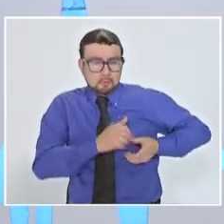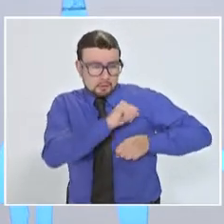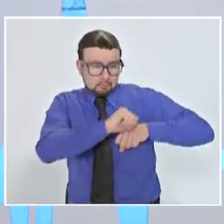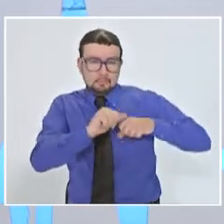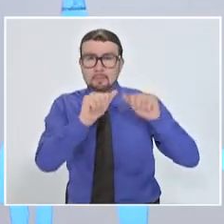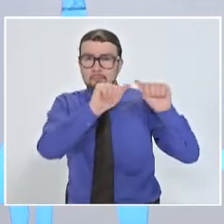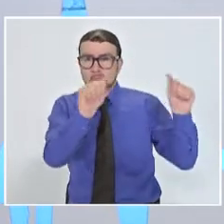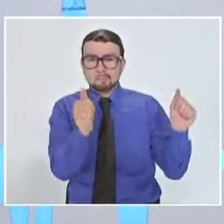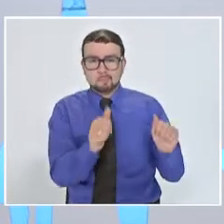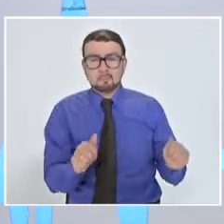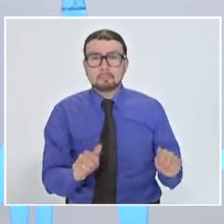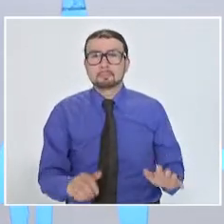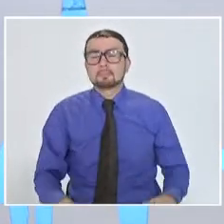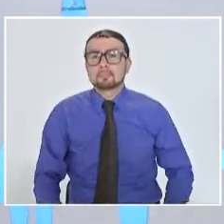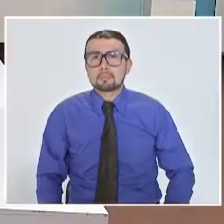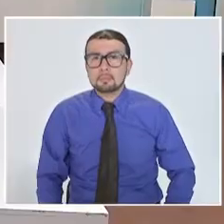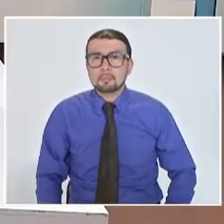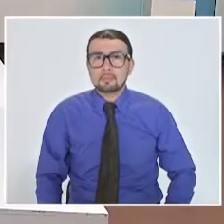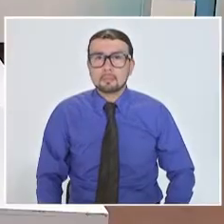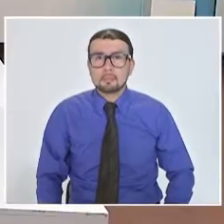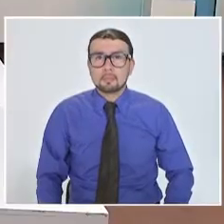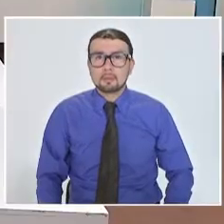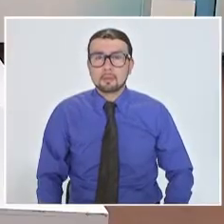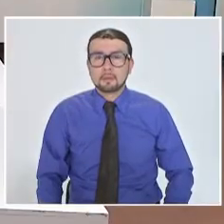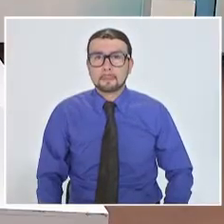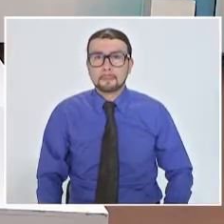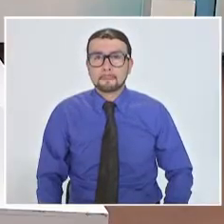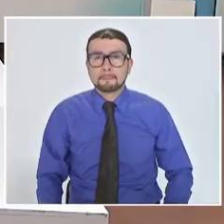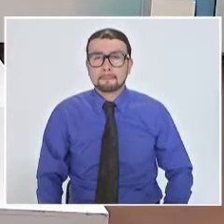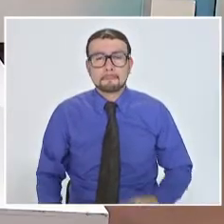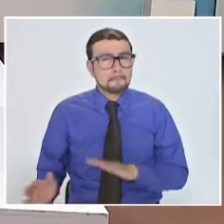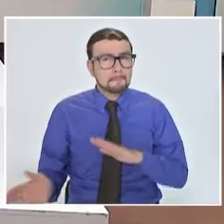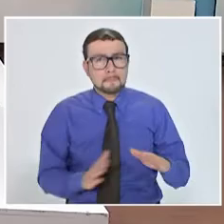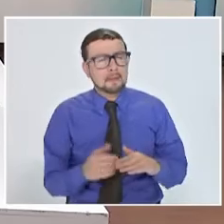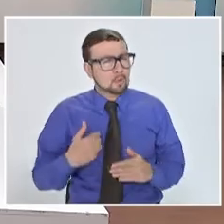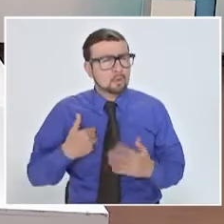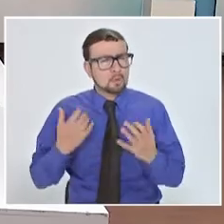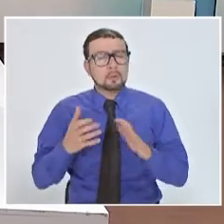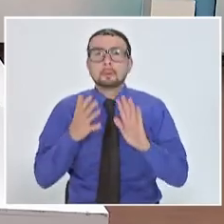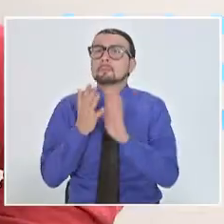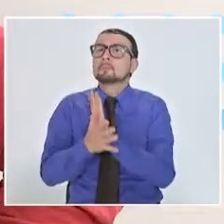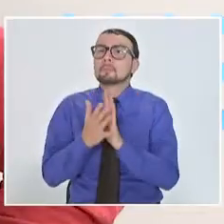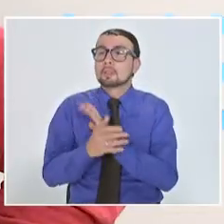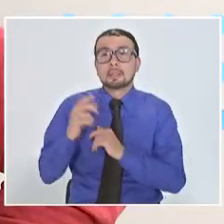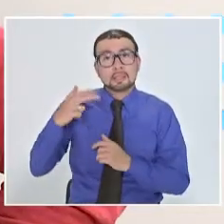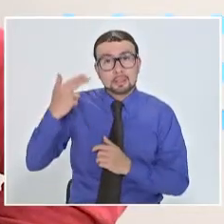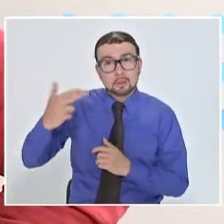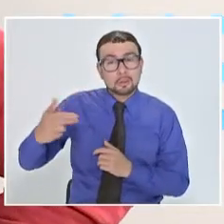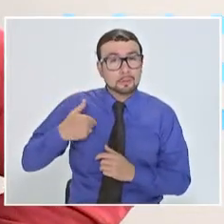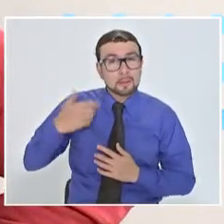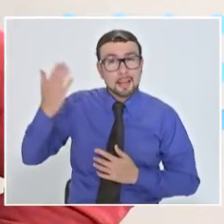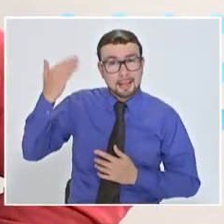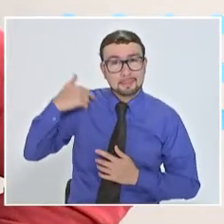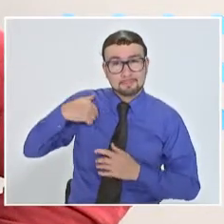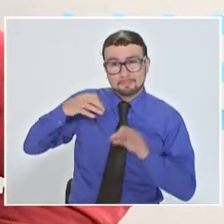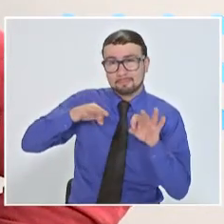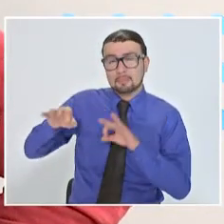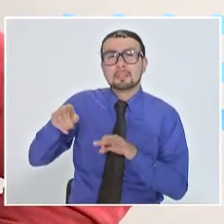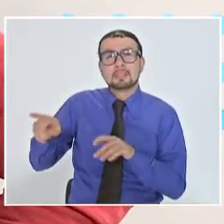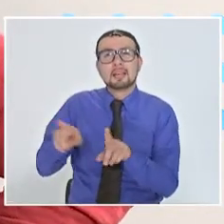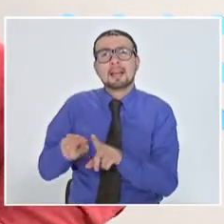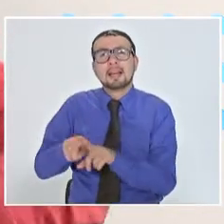técnica de ganglio centinela. Yo quiero contarles finalmente la historia que les narraba ahora de mi hermana,